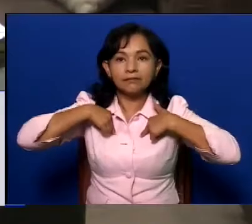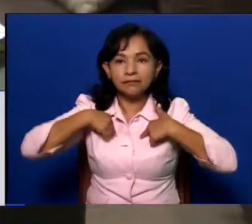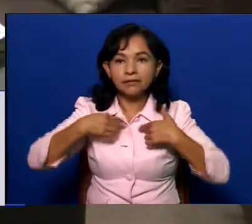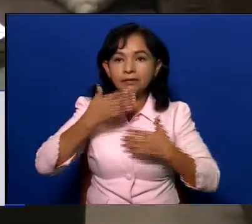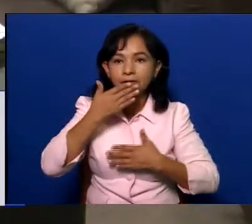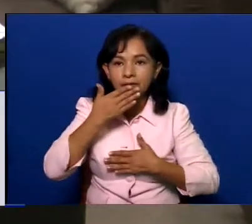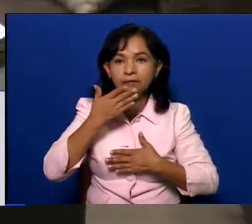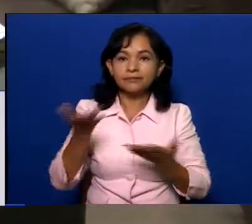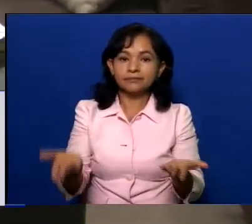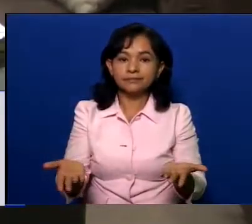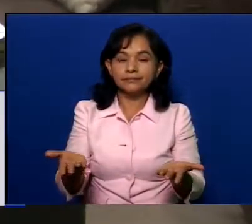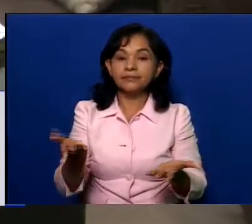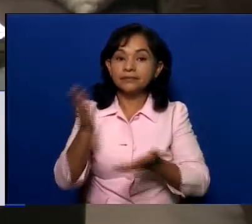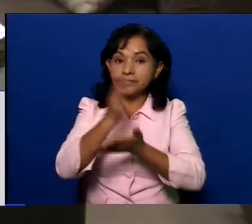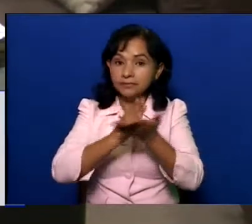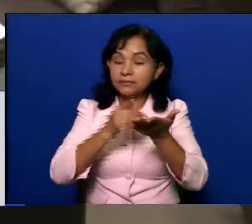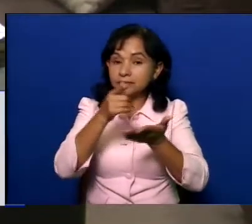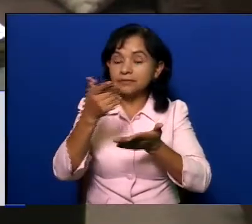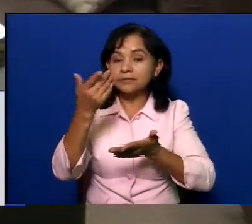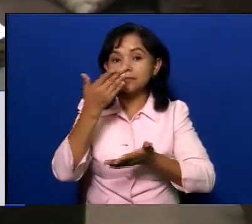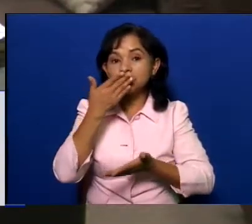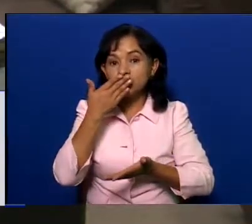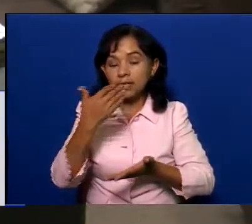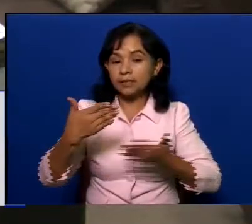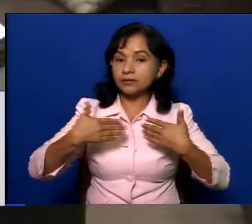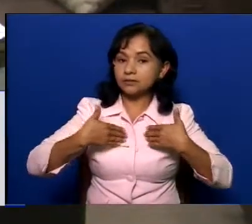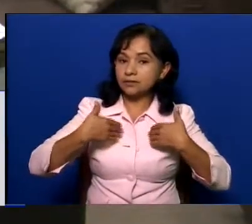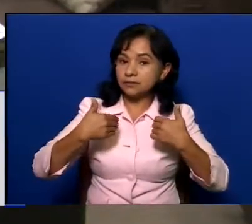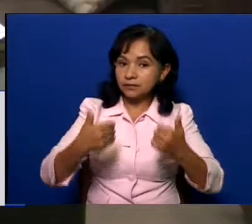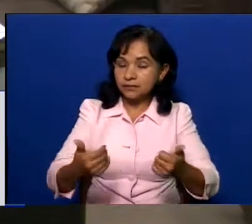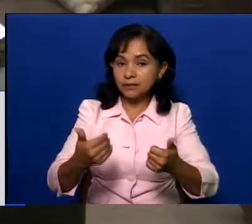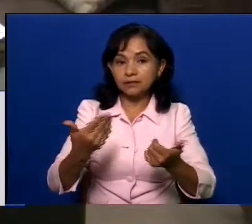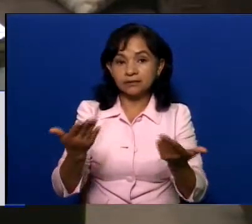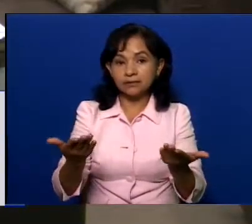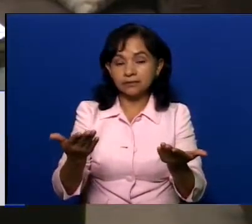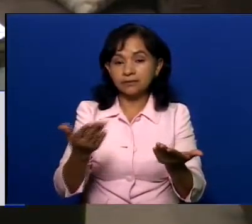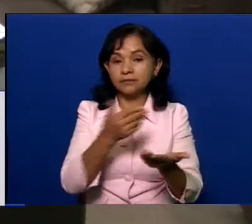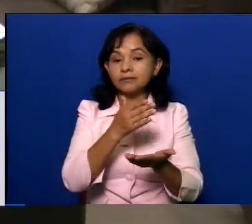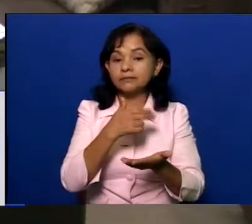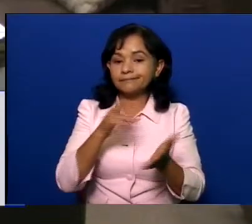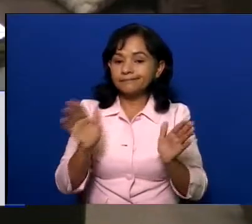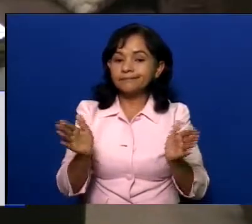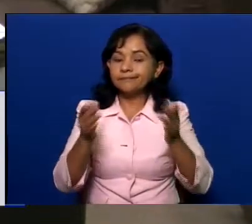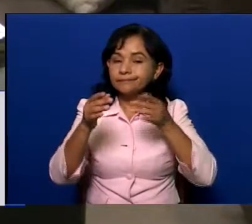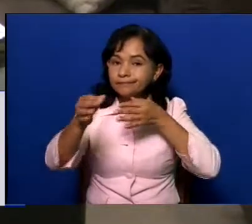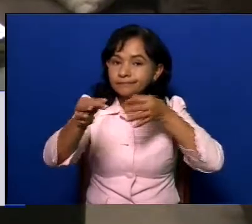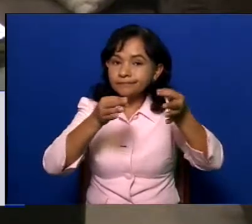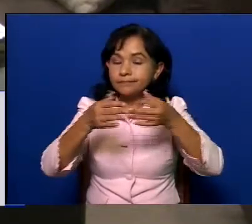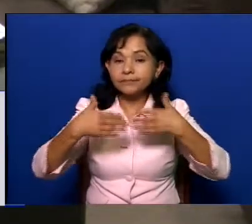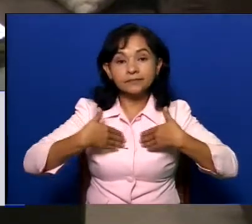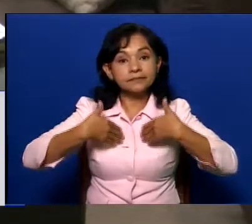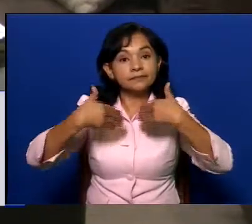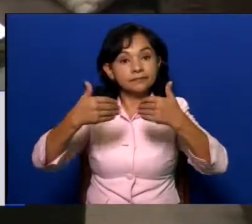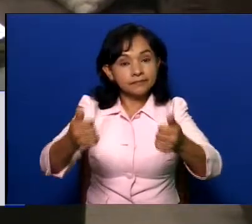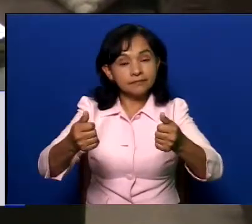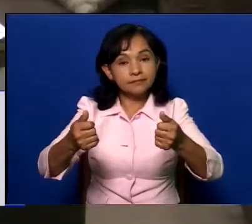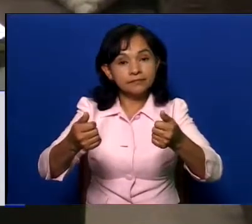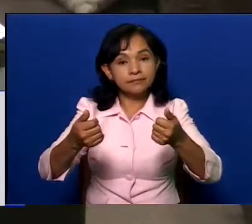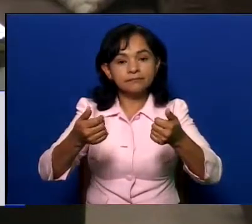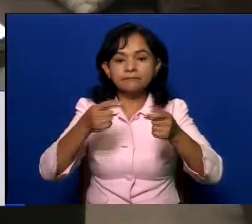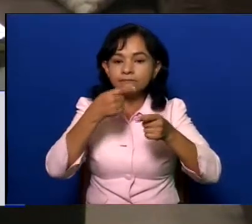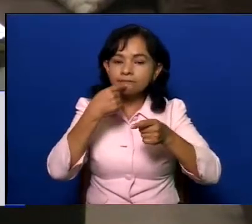la comunidad tiene cáncer? A veces sabemos que ahí hay un problema y no, ni nos acercamos a preguntar cómo amaneció el